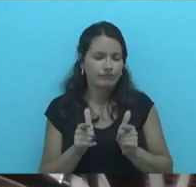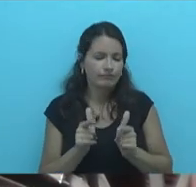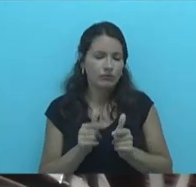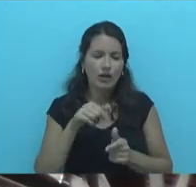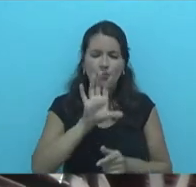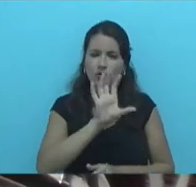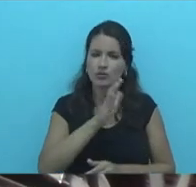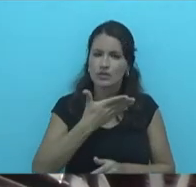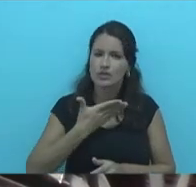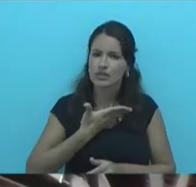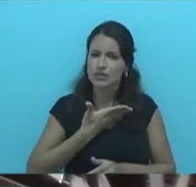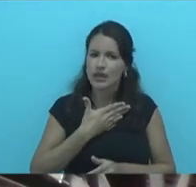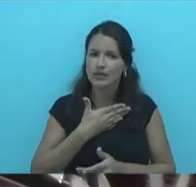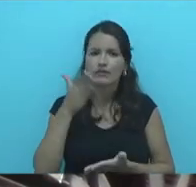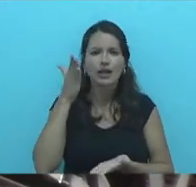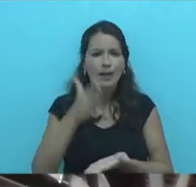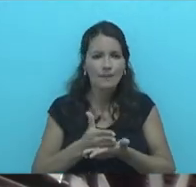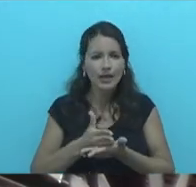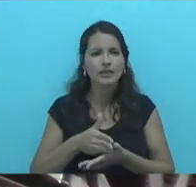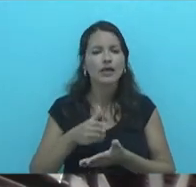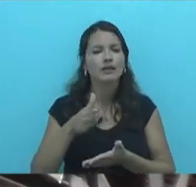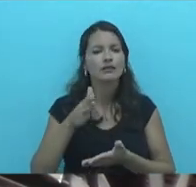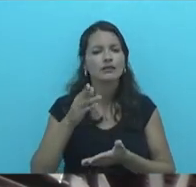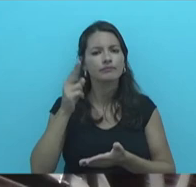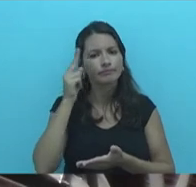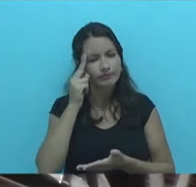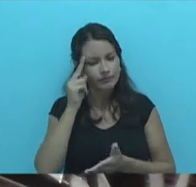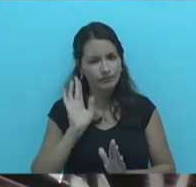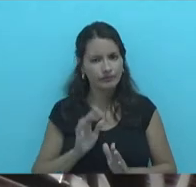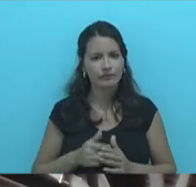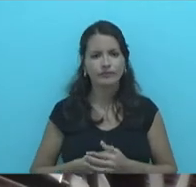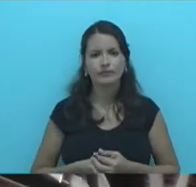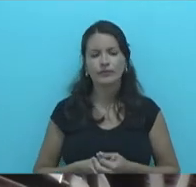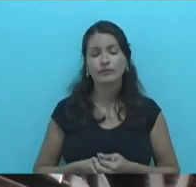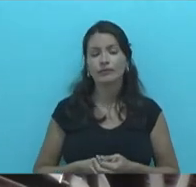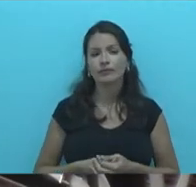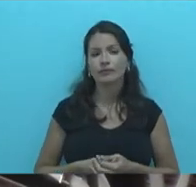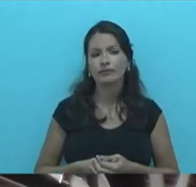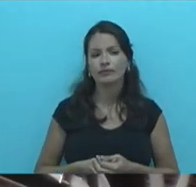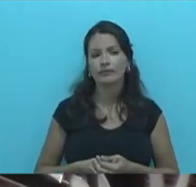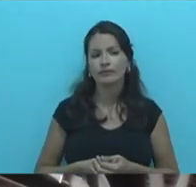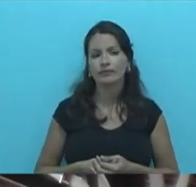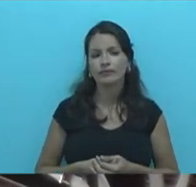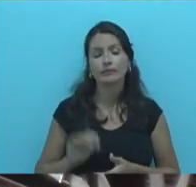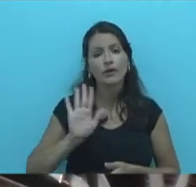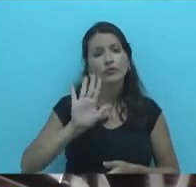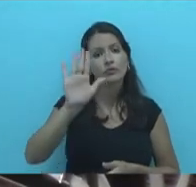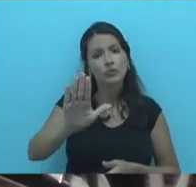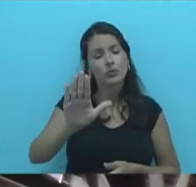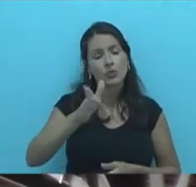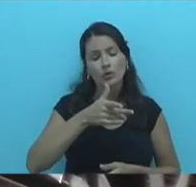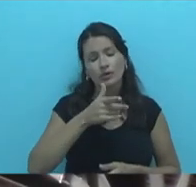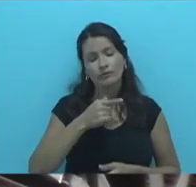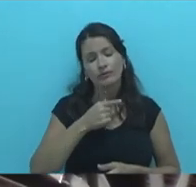respetan los derechos humanos de las mujeres. Y es de desear que a futuro las futuras